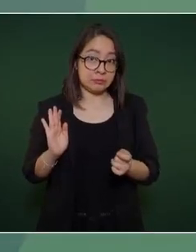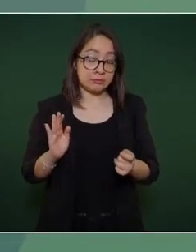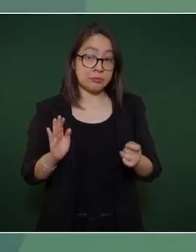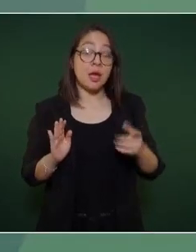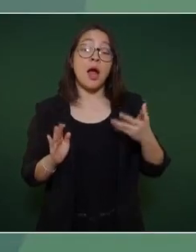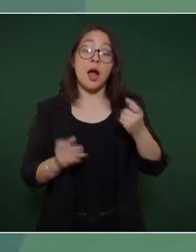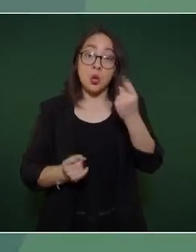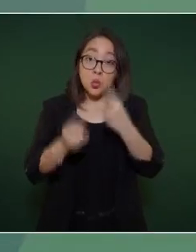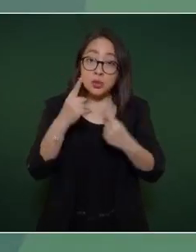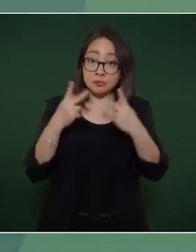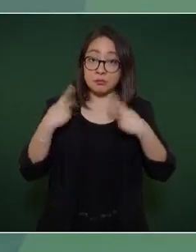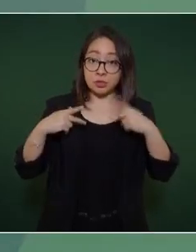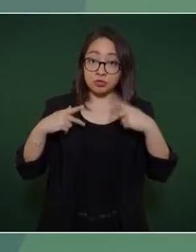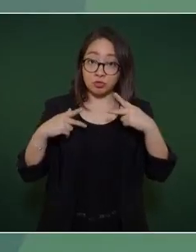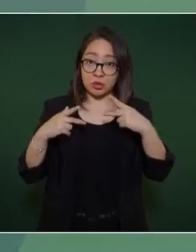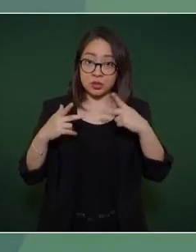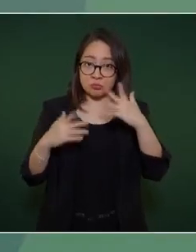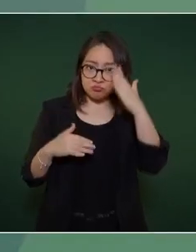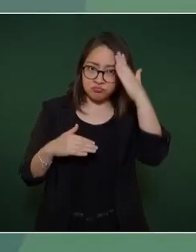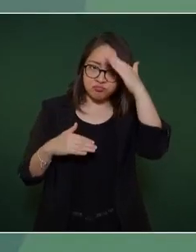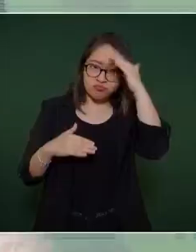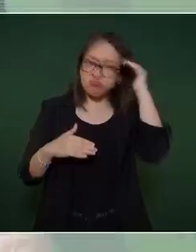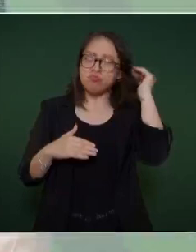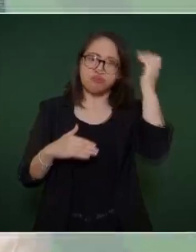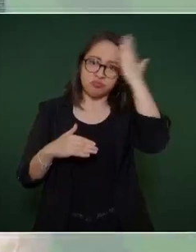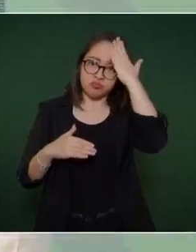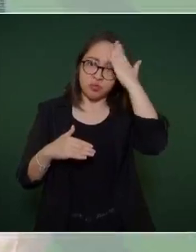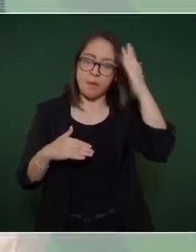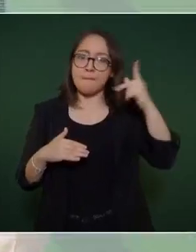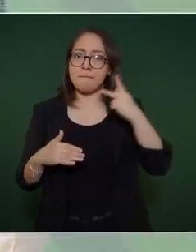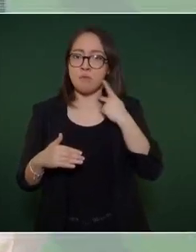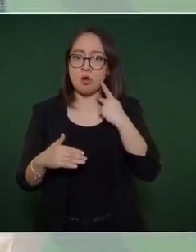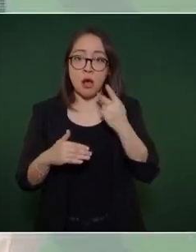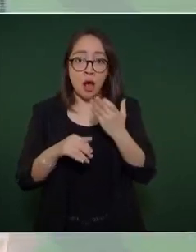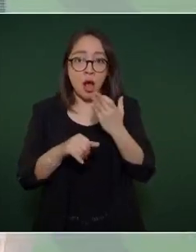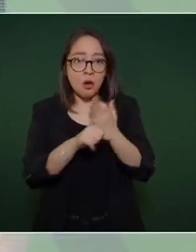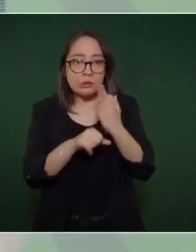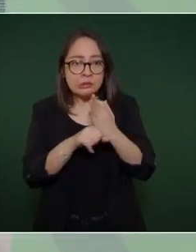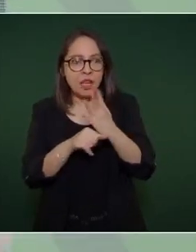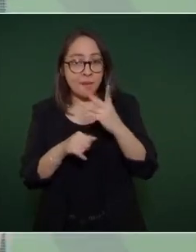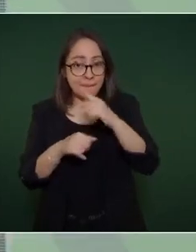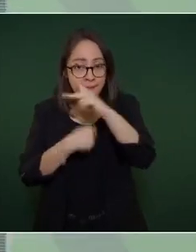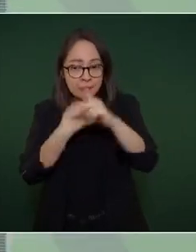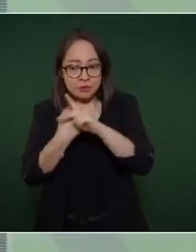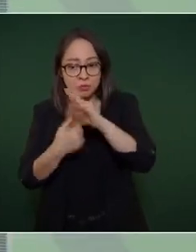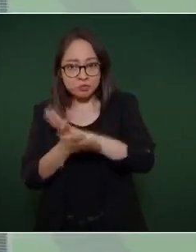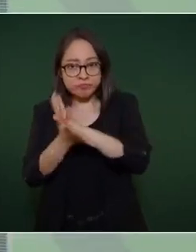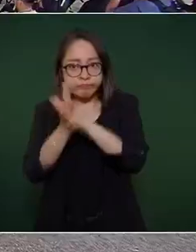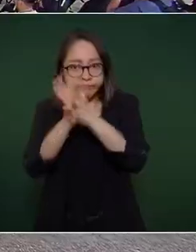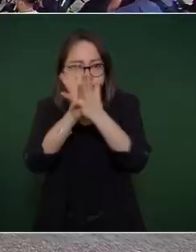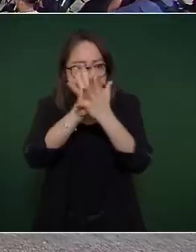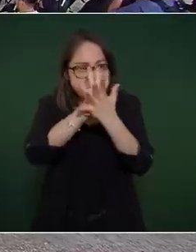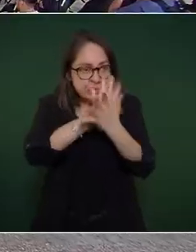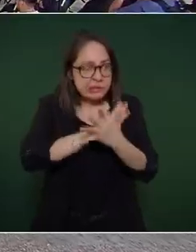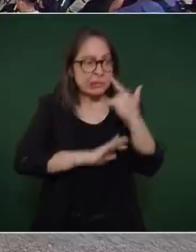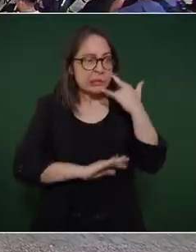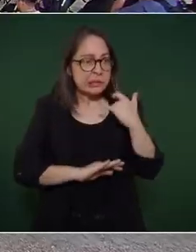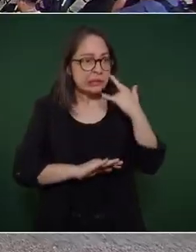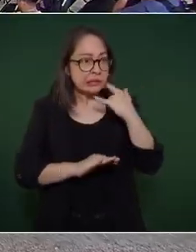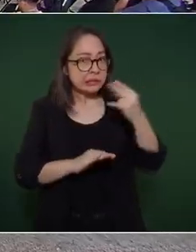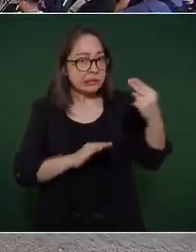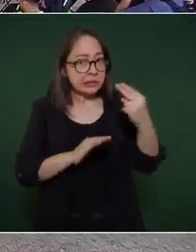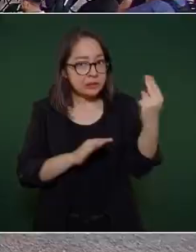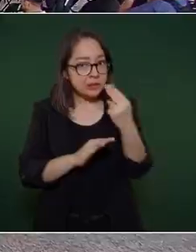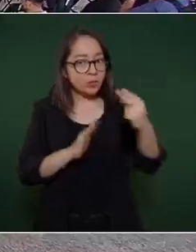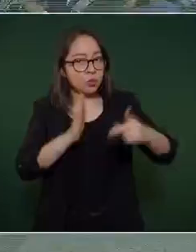circunstancias actuales, cuando se está llevando a cabo una transformación, hay que repetir y repetir,